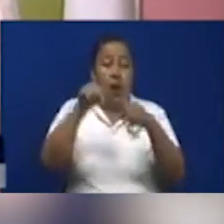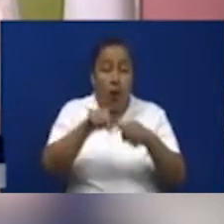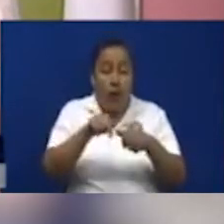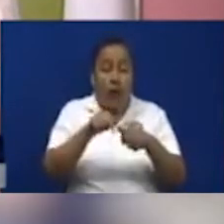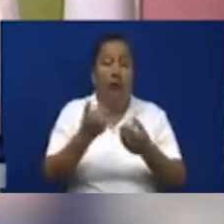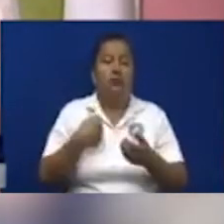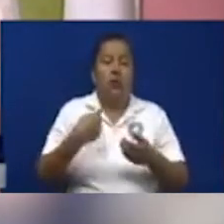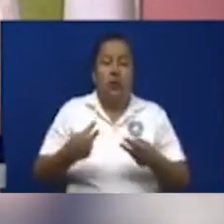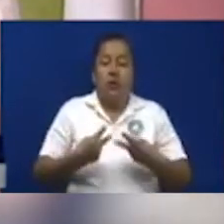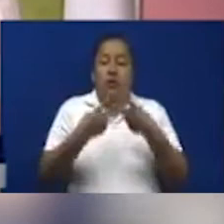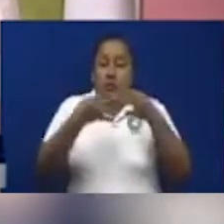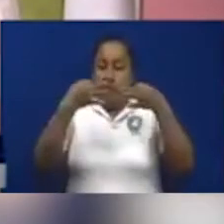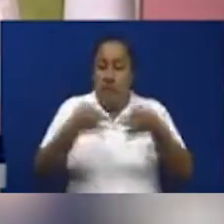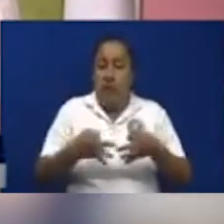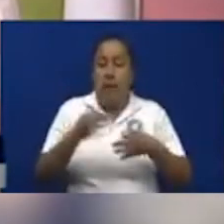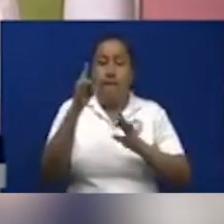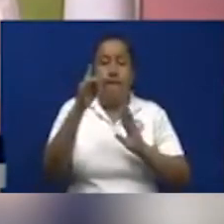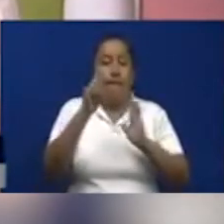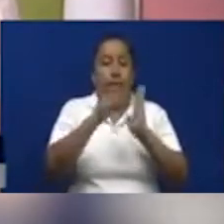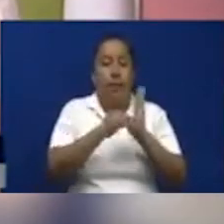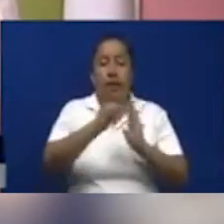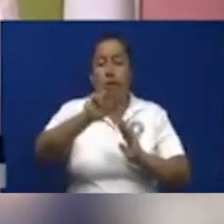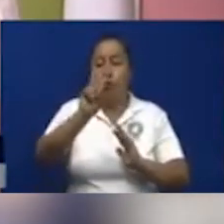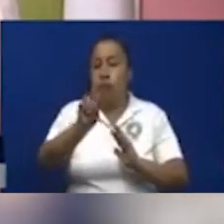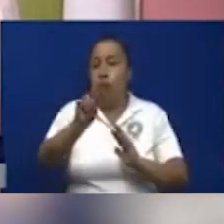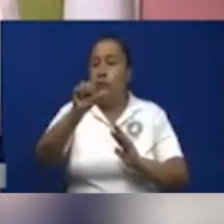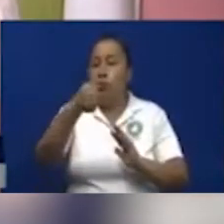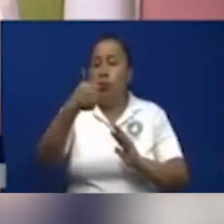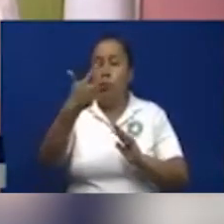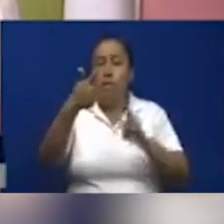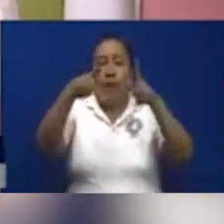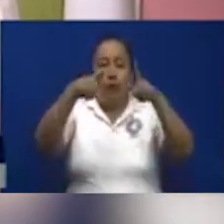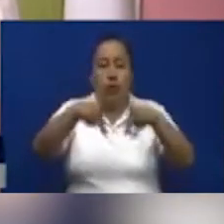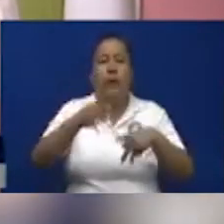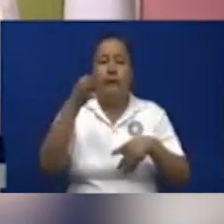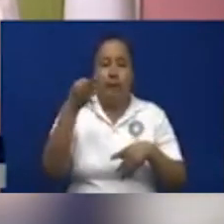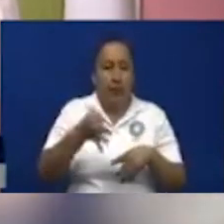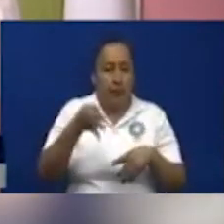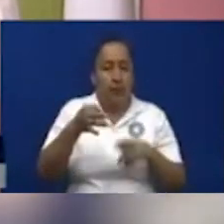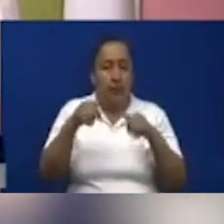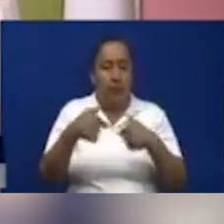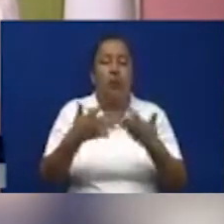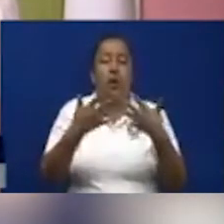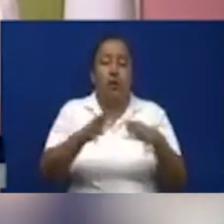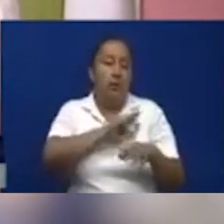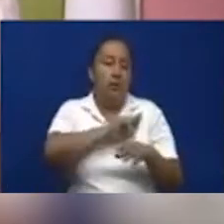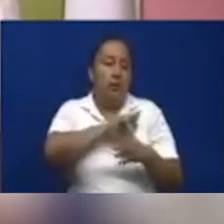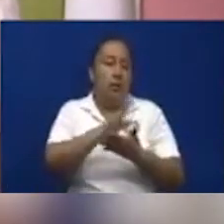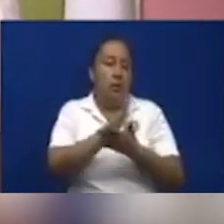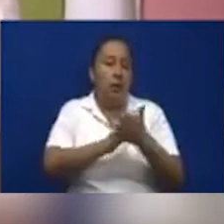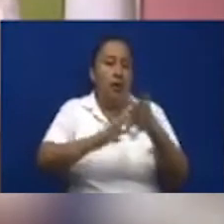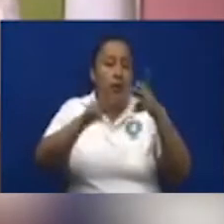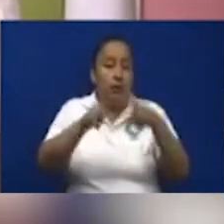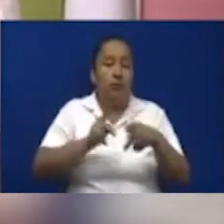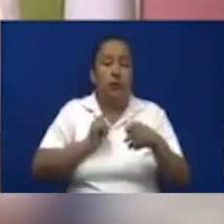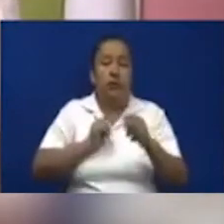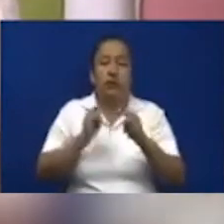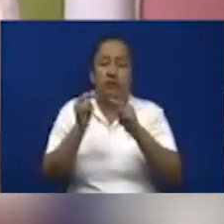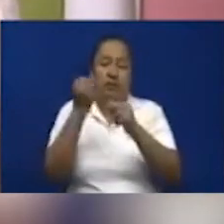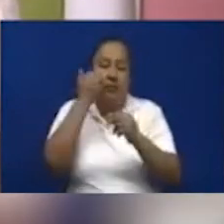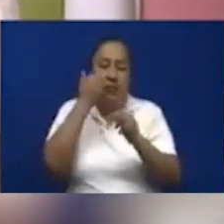de 1.238 nicaragüenses. Se han presentado casos en brotes a través de contactos